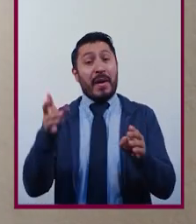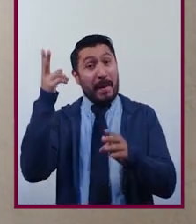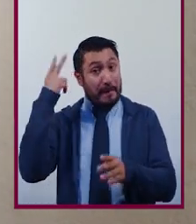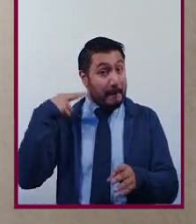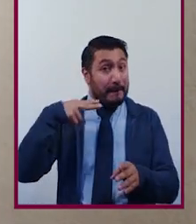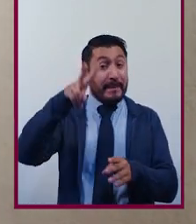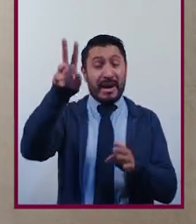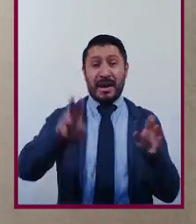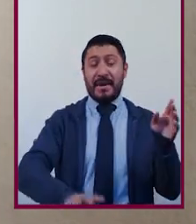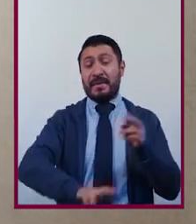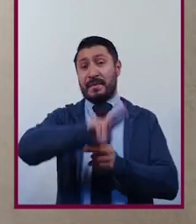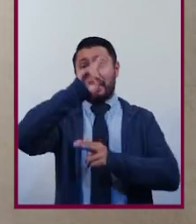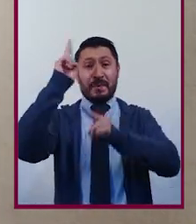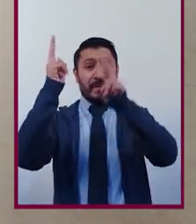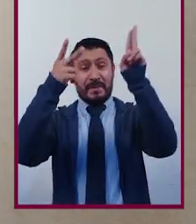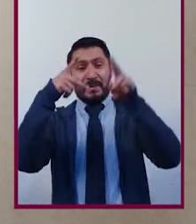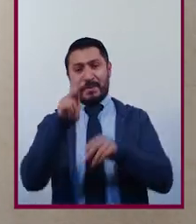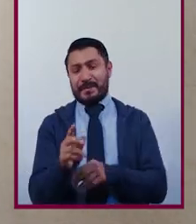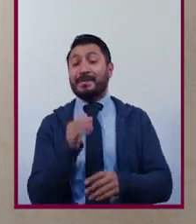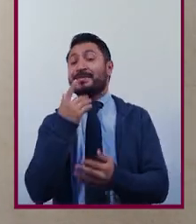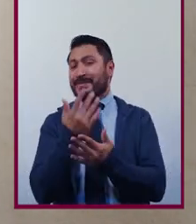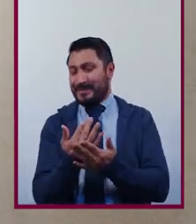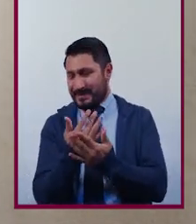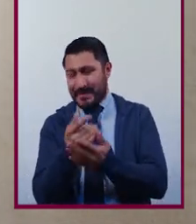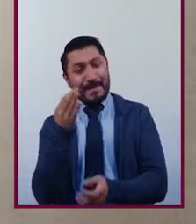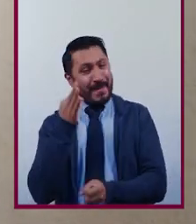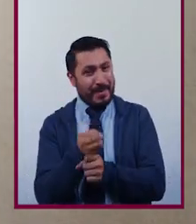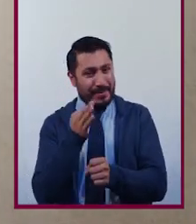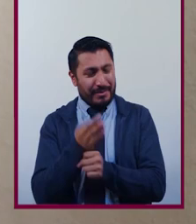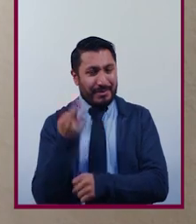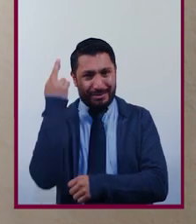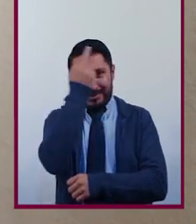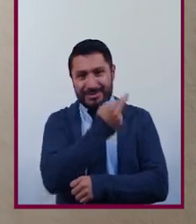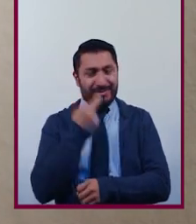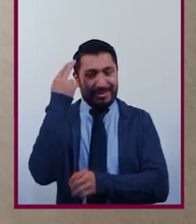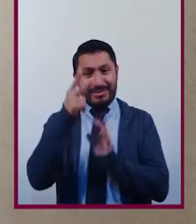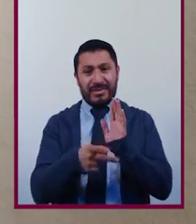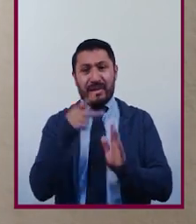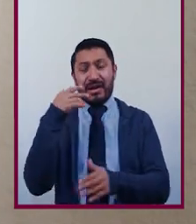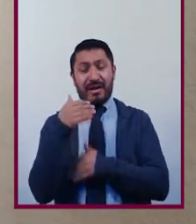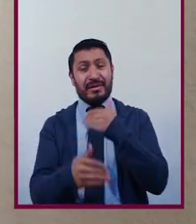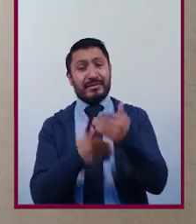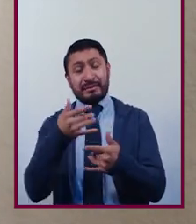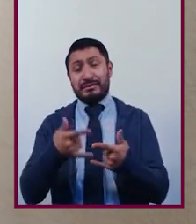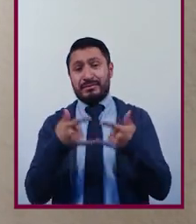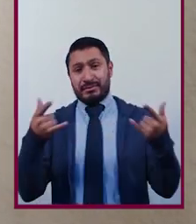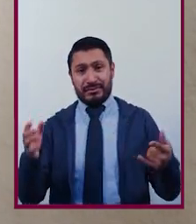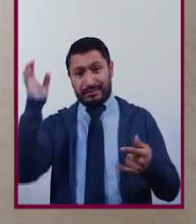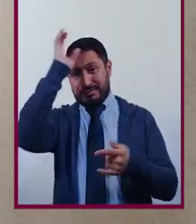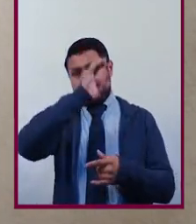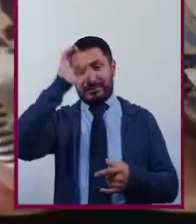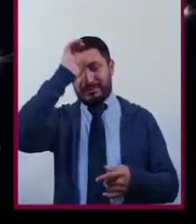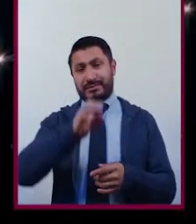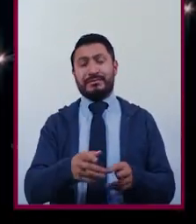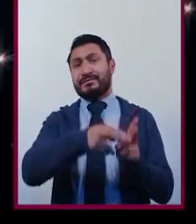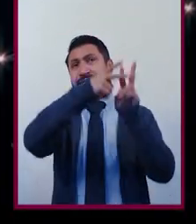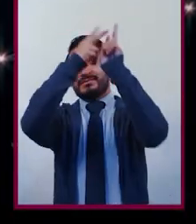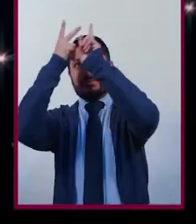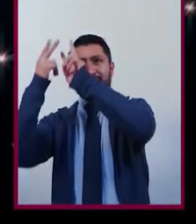espacio. Pero no nos adelantemos tanto. Por ahora, repasemos brevemente la evolución histórica de la ciencia astronómica.